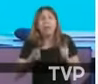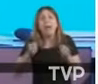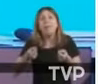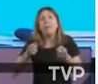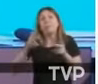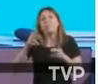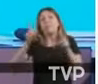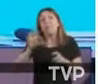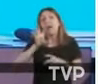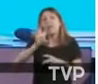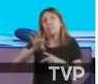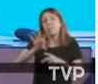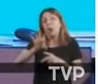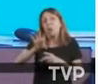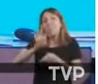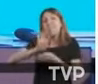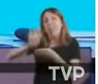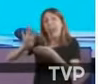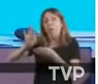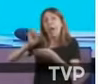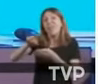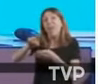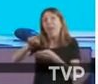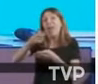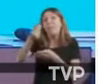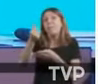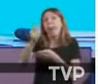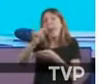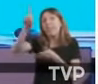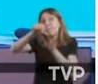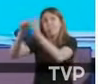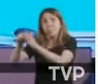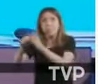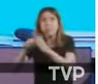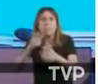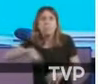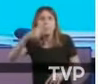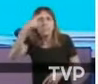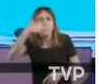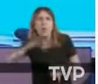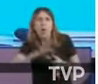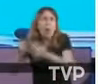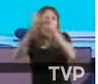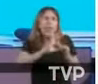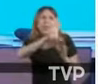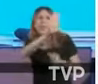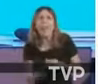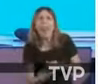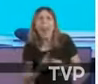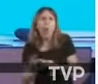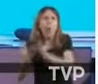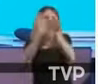de provincias en moneda extranjera, aquí también tenemos que entender que un federalismo sano requiere de una